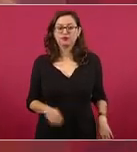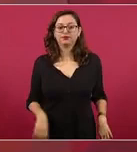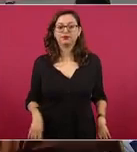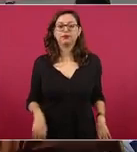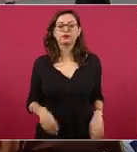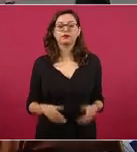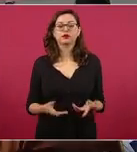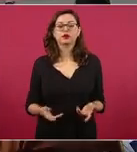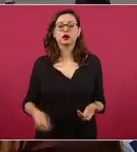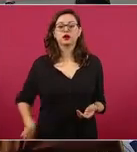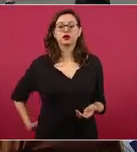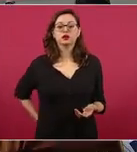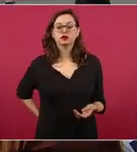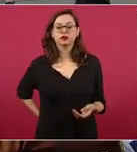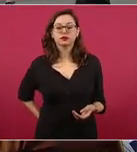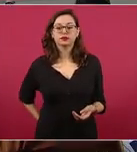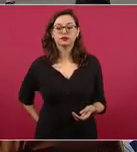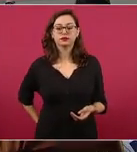atacado